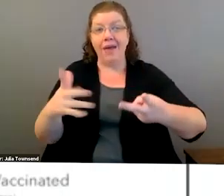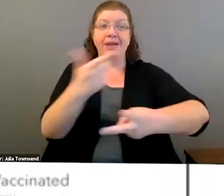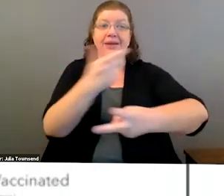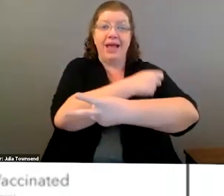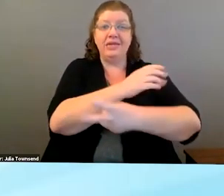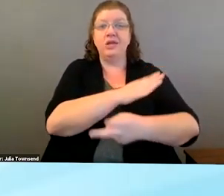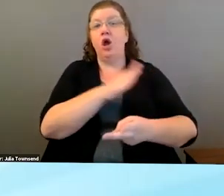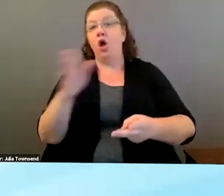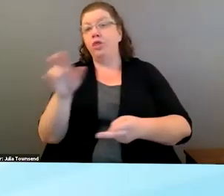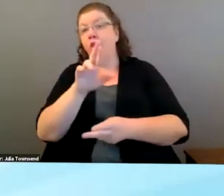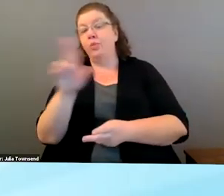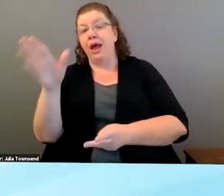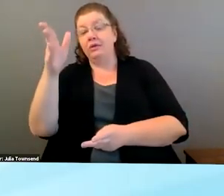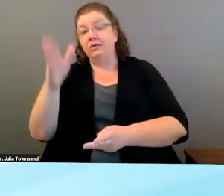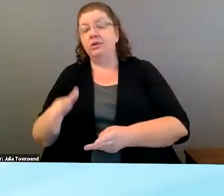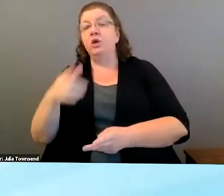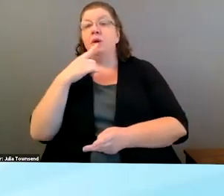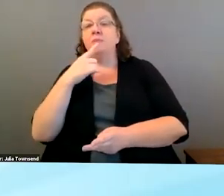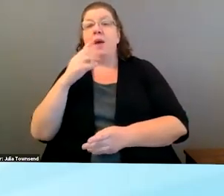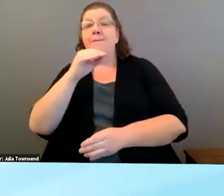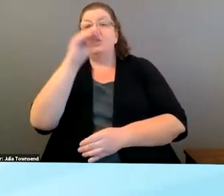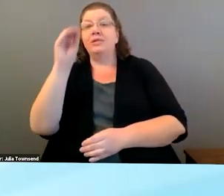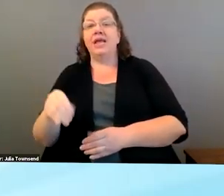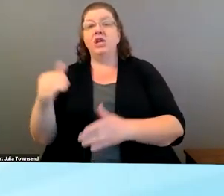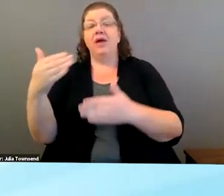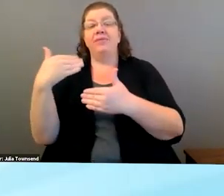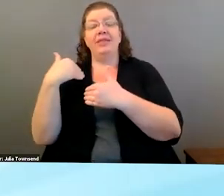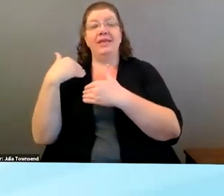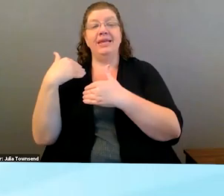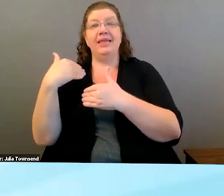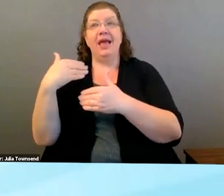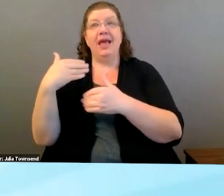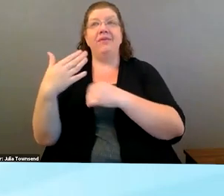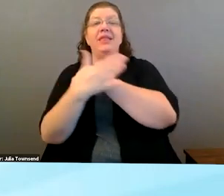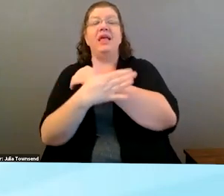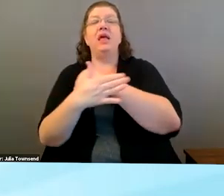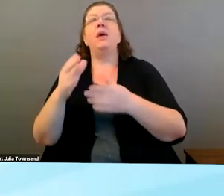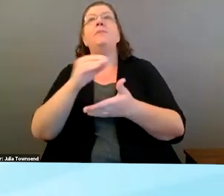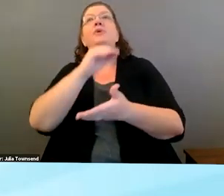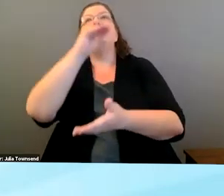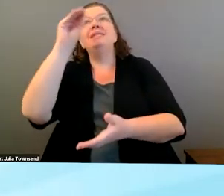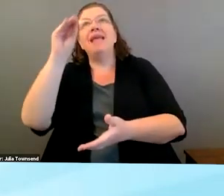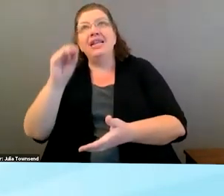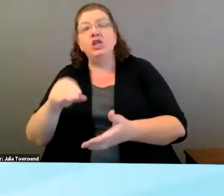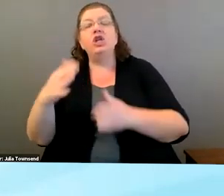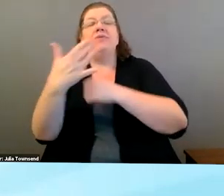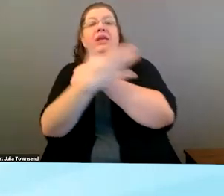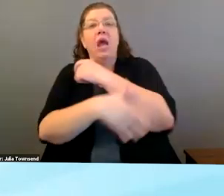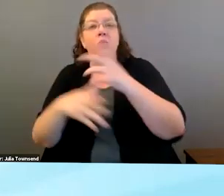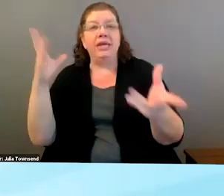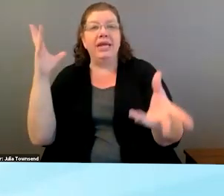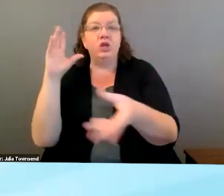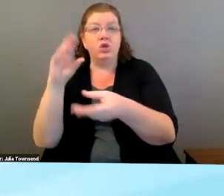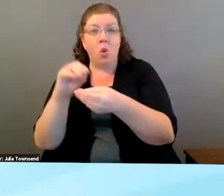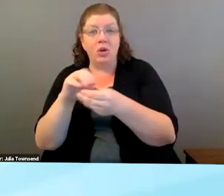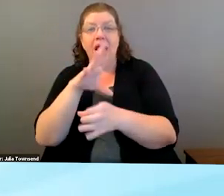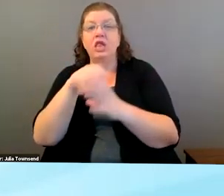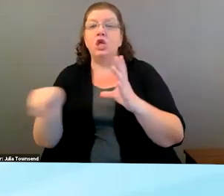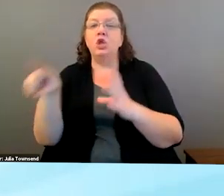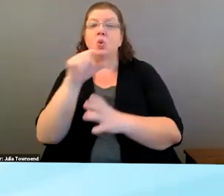lo pueden ver aquí en la parte de la derecha habla del porcentaje de personas en el condado incluso la que no son elegibles